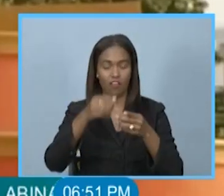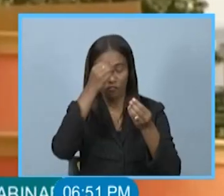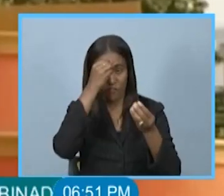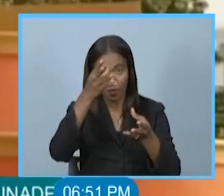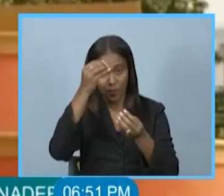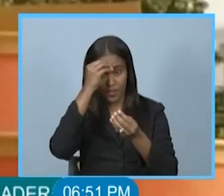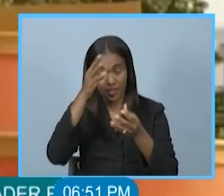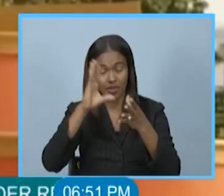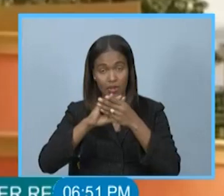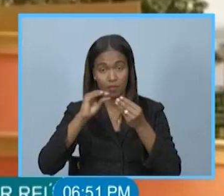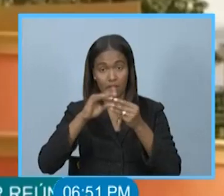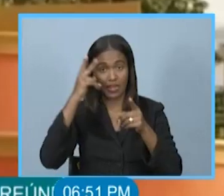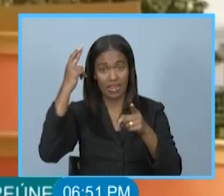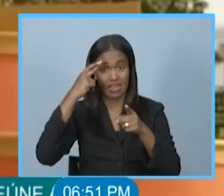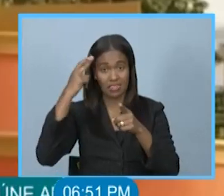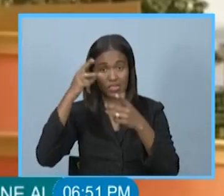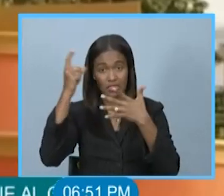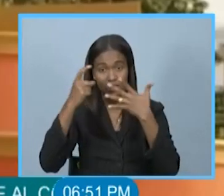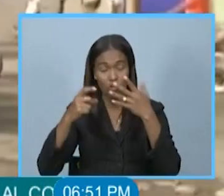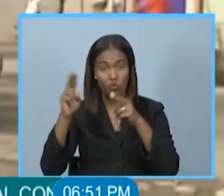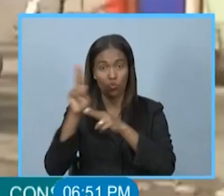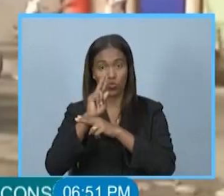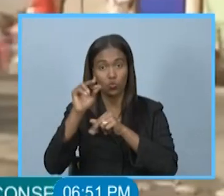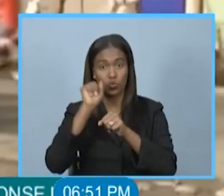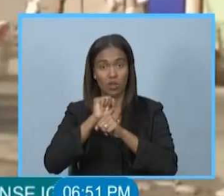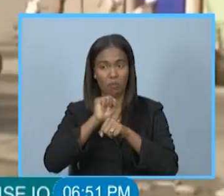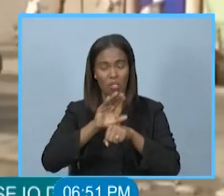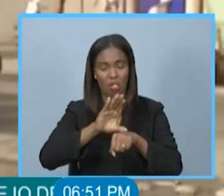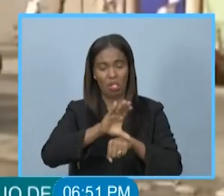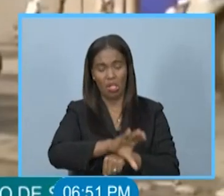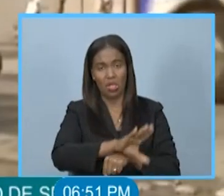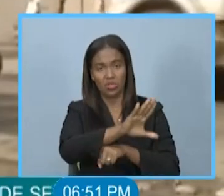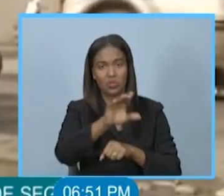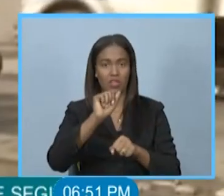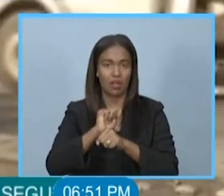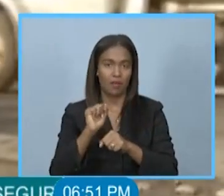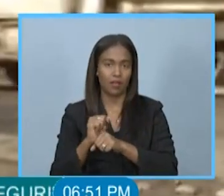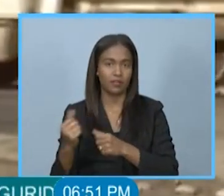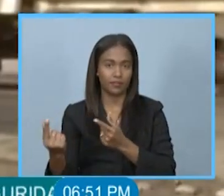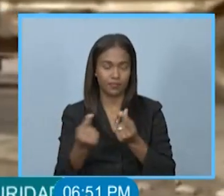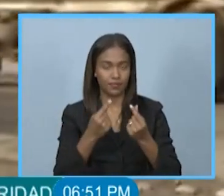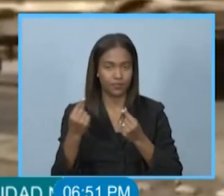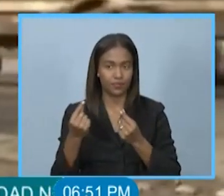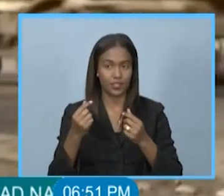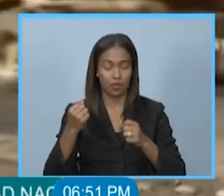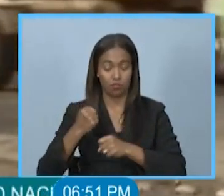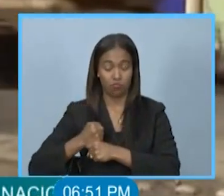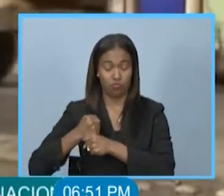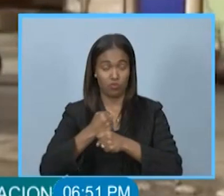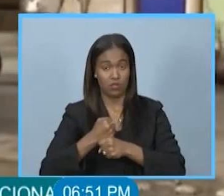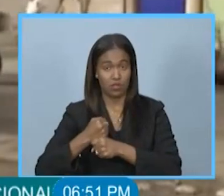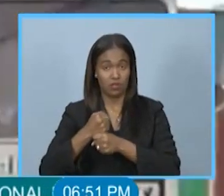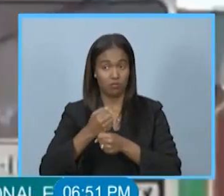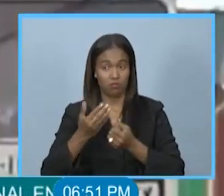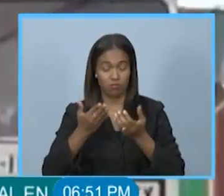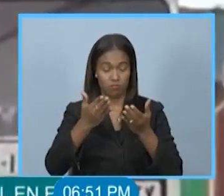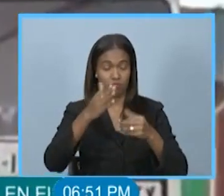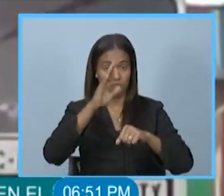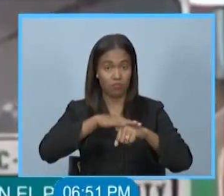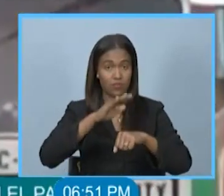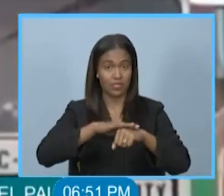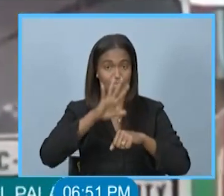que indica razonablemente el uso de trabajo forzoso en sus operaciones protección fronteriza se identificó